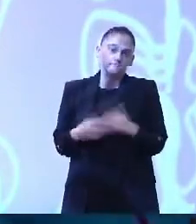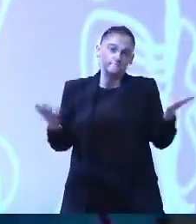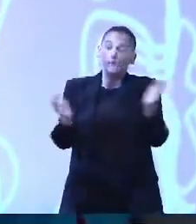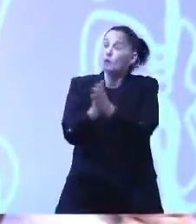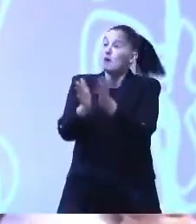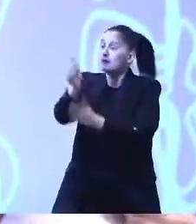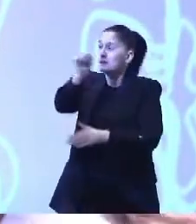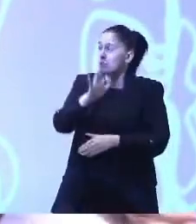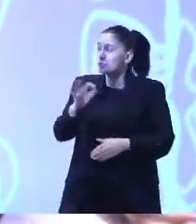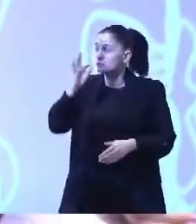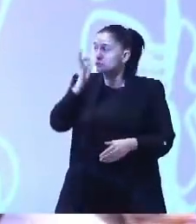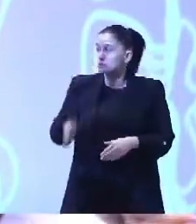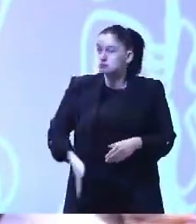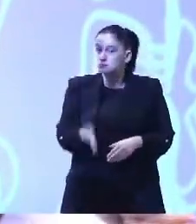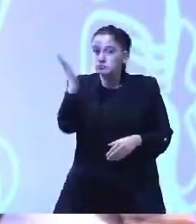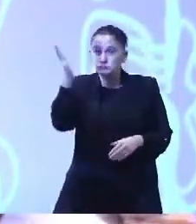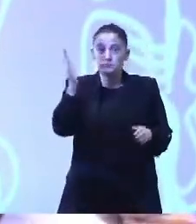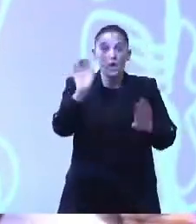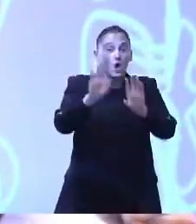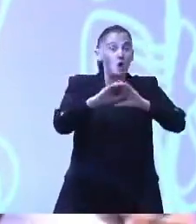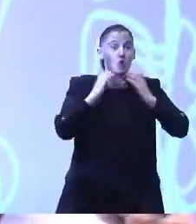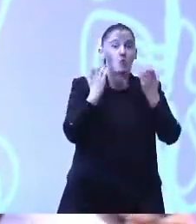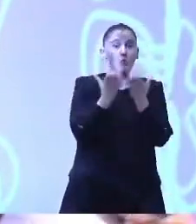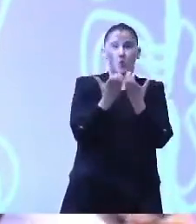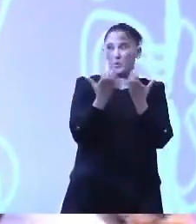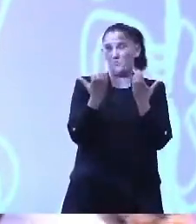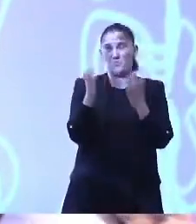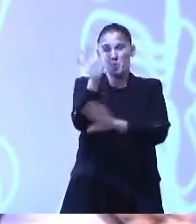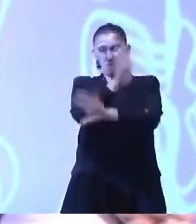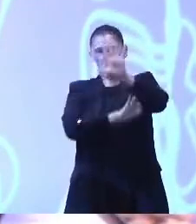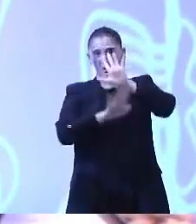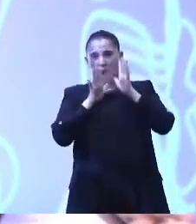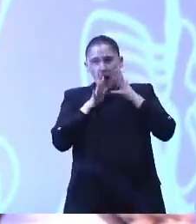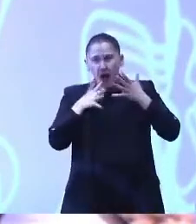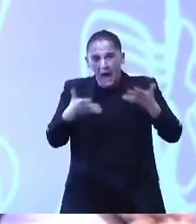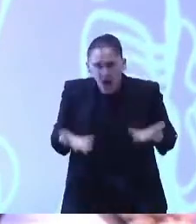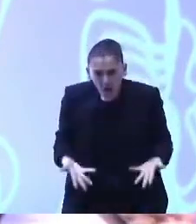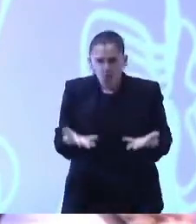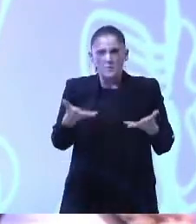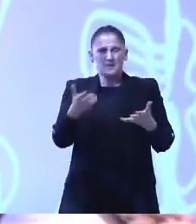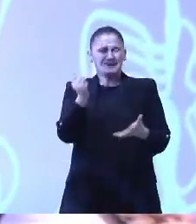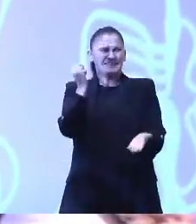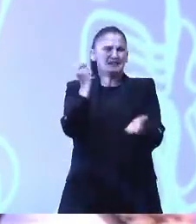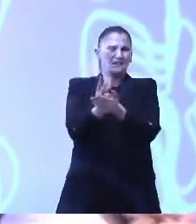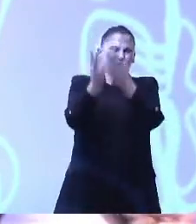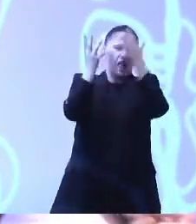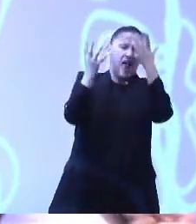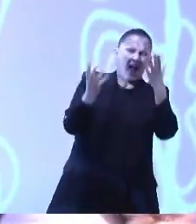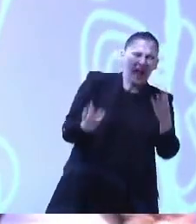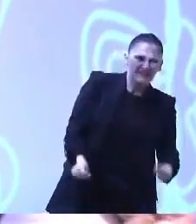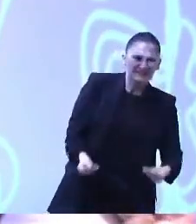Compañeros y compañeras, en un mundo tan complejo como el que vivimos, con tantos desafíos,